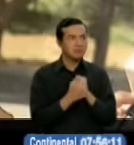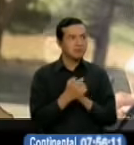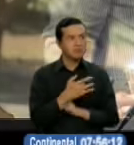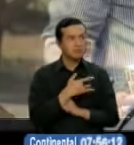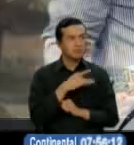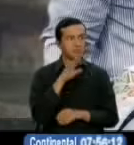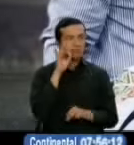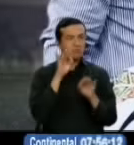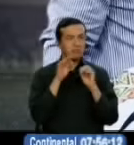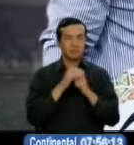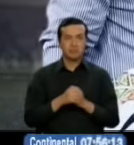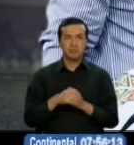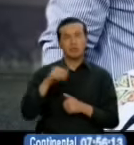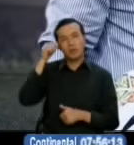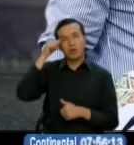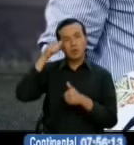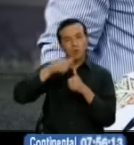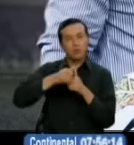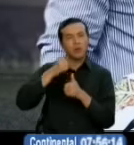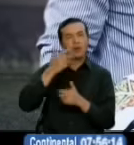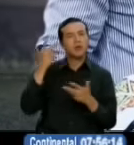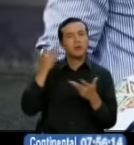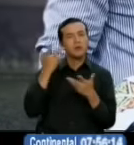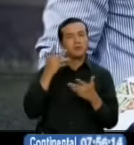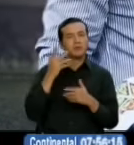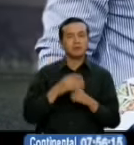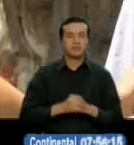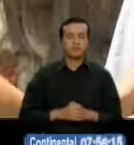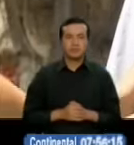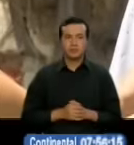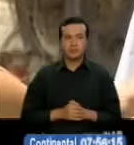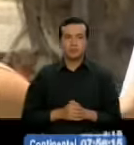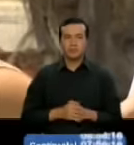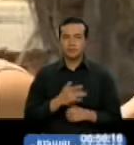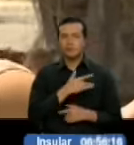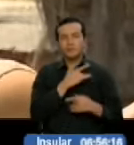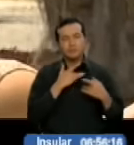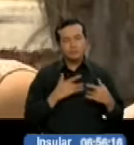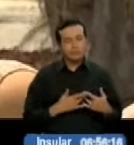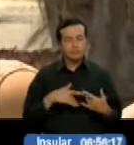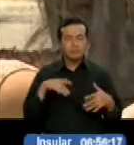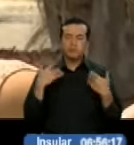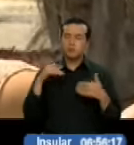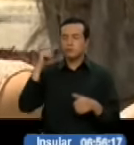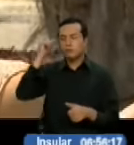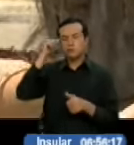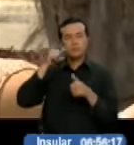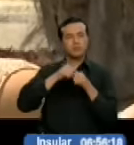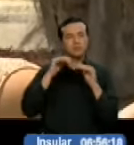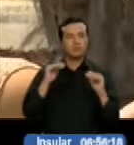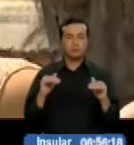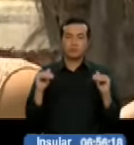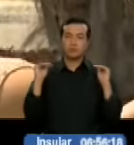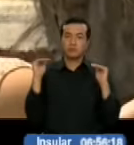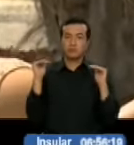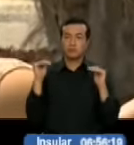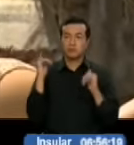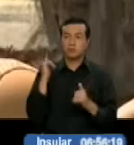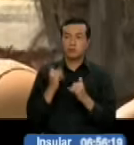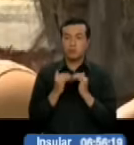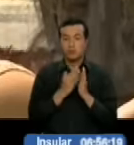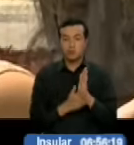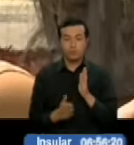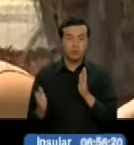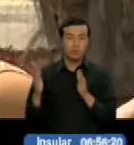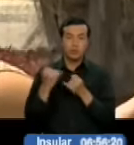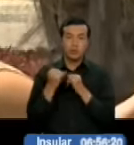cuenta. Recuerdos y memorias que se lleva del país. Me llevo un recuerdo espectacular, no solo de lo último vivido en el club, en